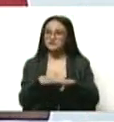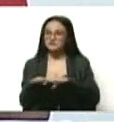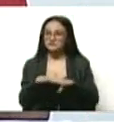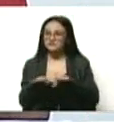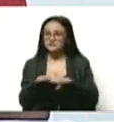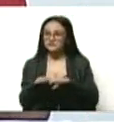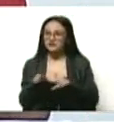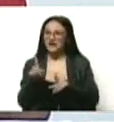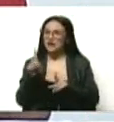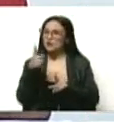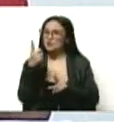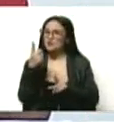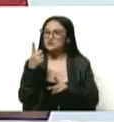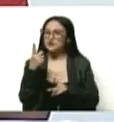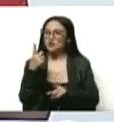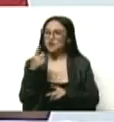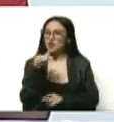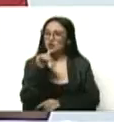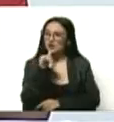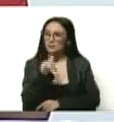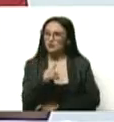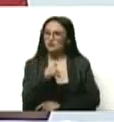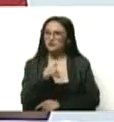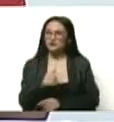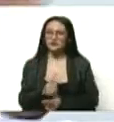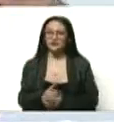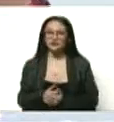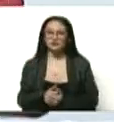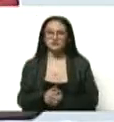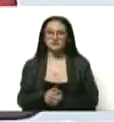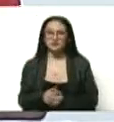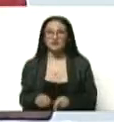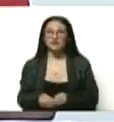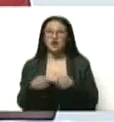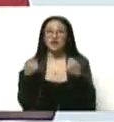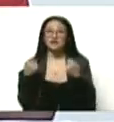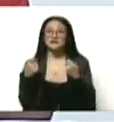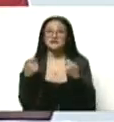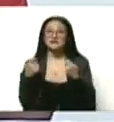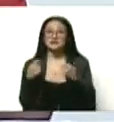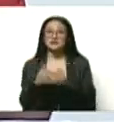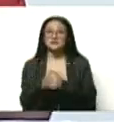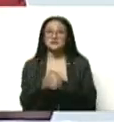el único caso reportado de violencia.